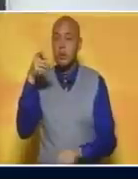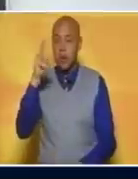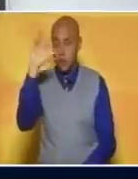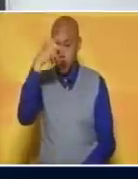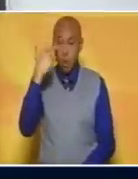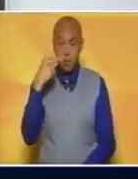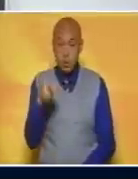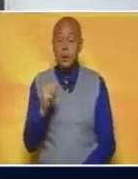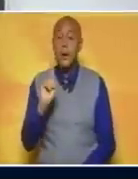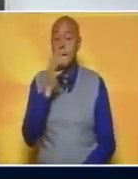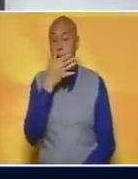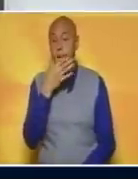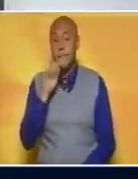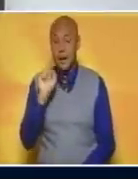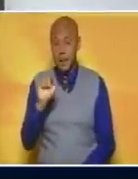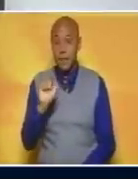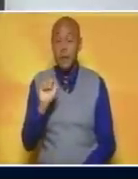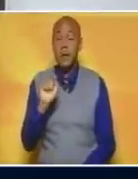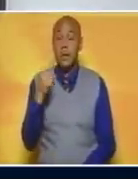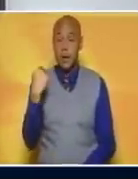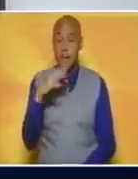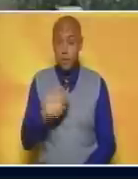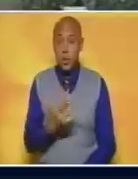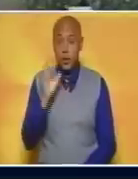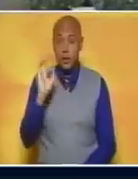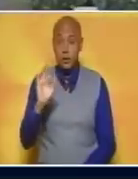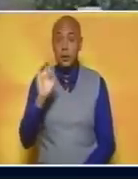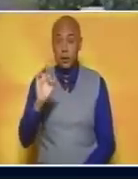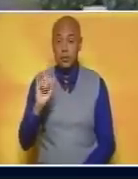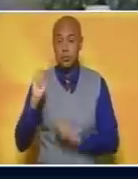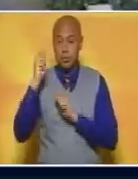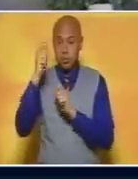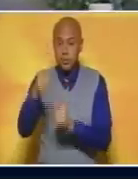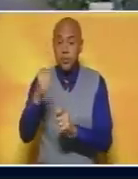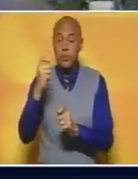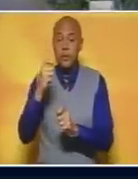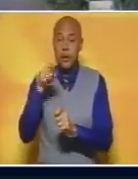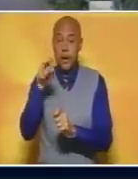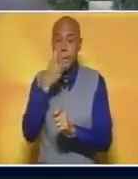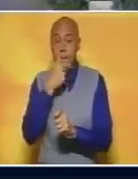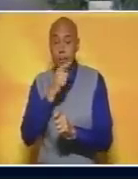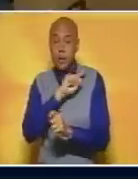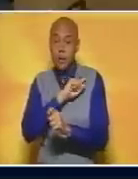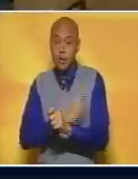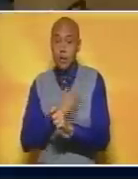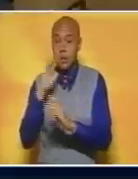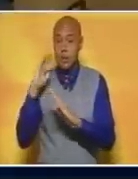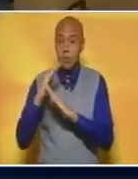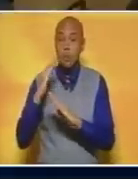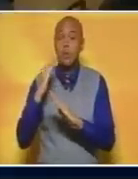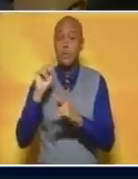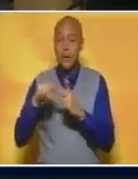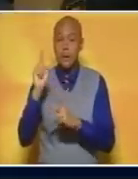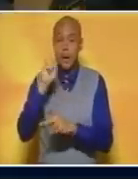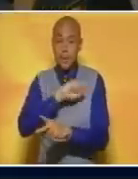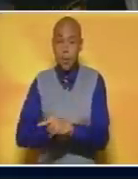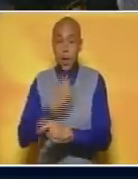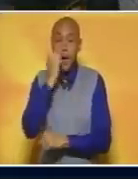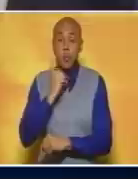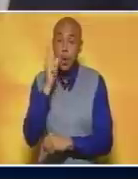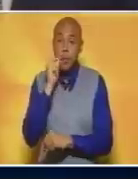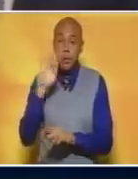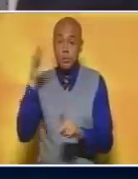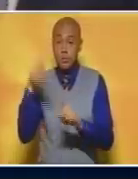este modo, se haría efectiva la entrega de los cargos de obstrucción al Congreso y abuso del poder contra el